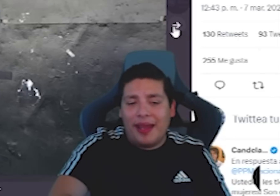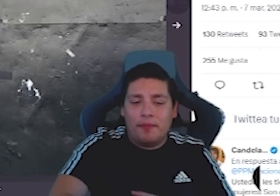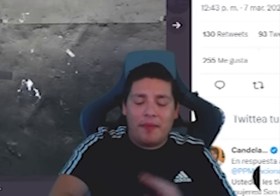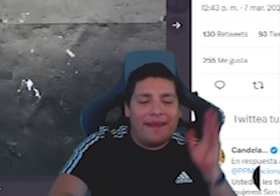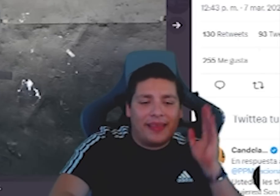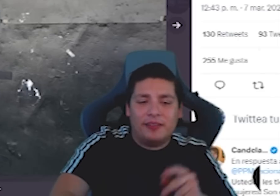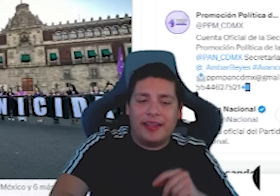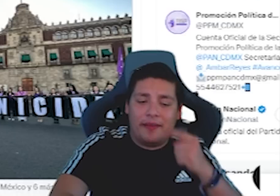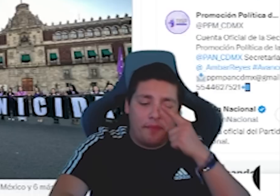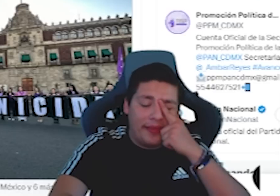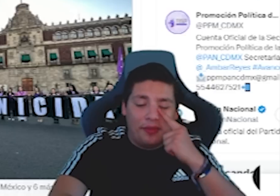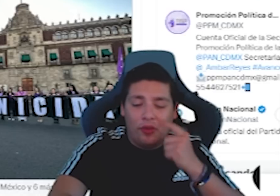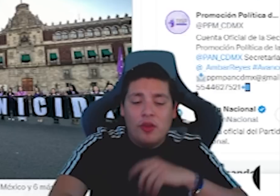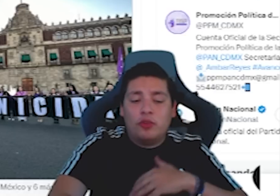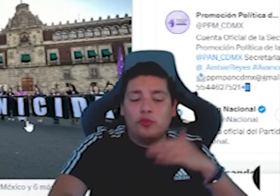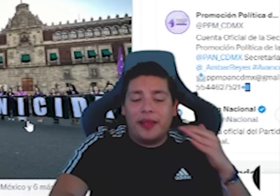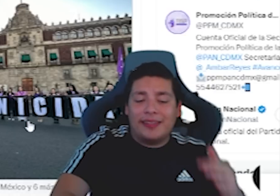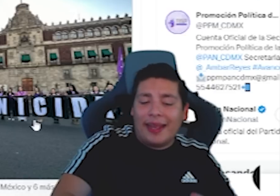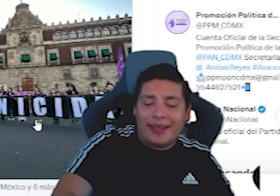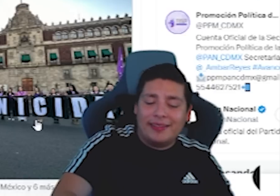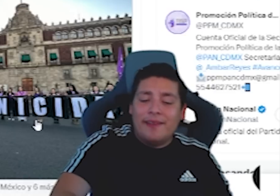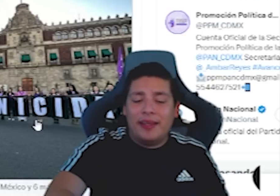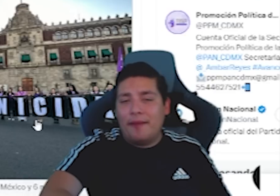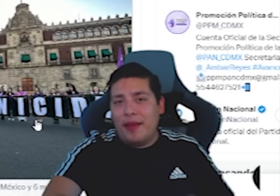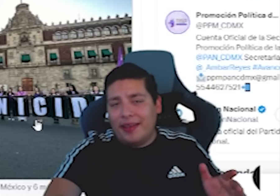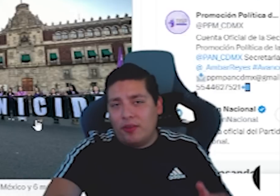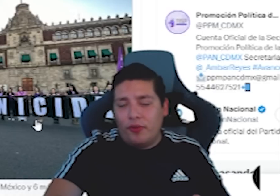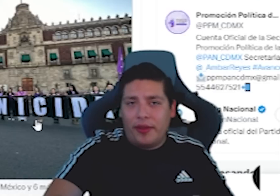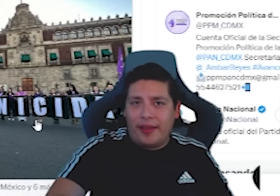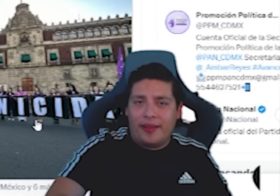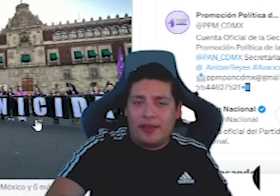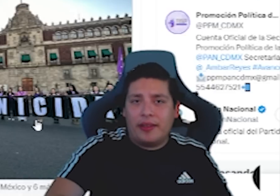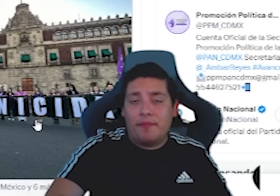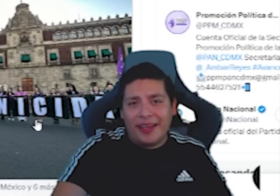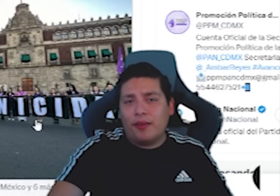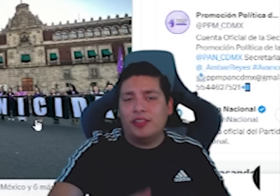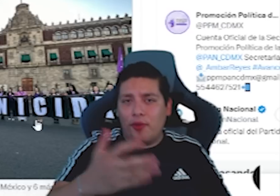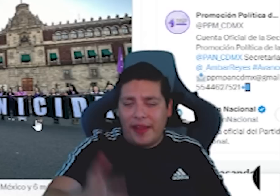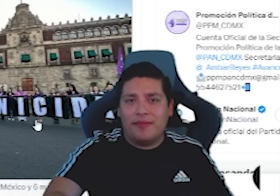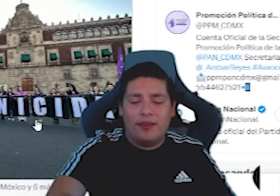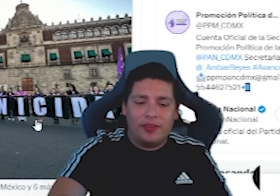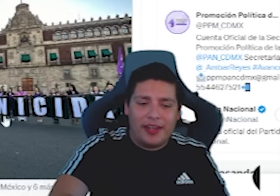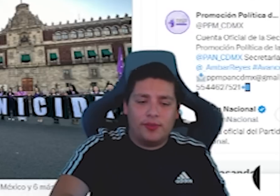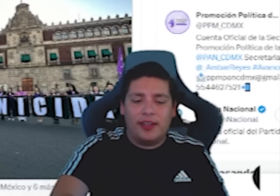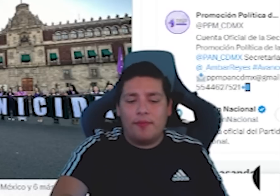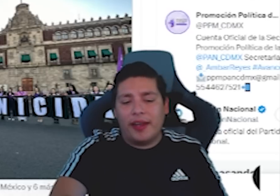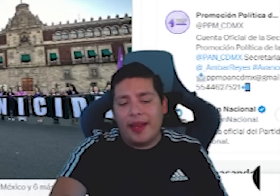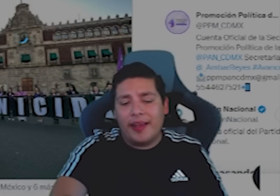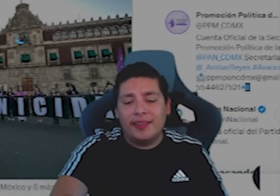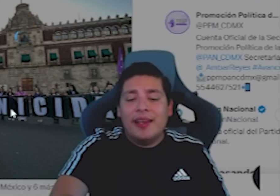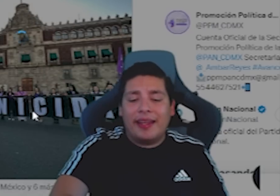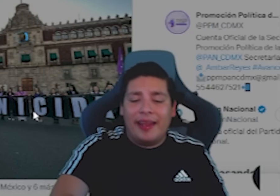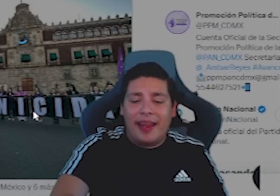pegando mantas, mandando sus mensajes de que en México se violentan los derechos de